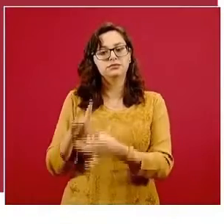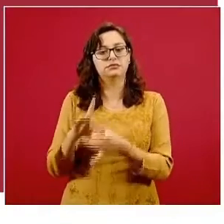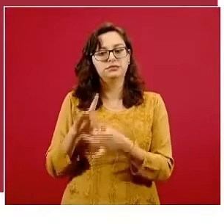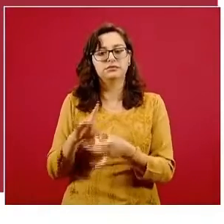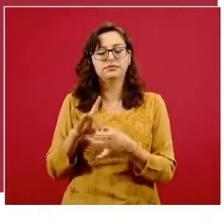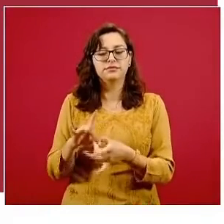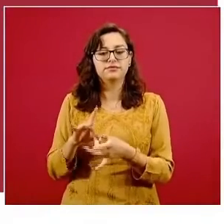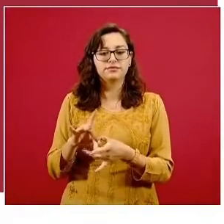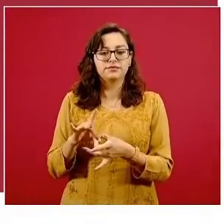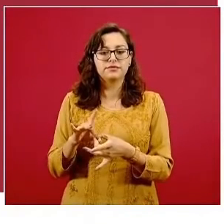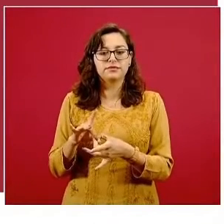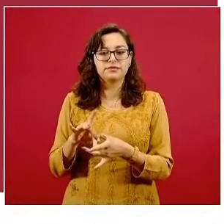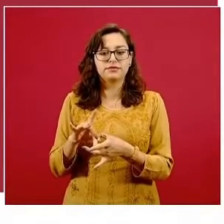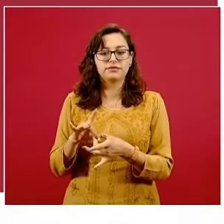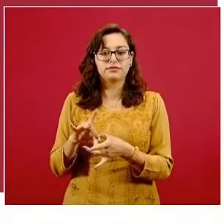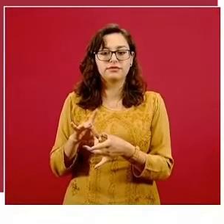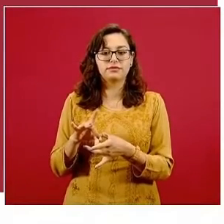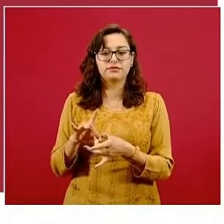riquísima